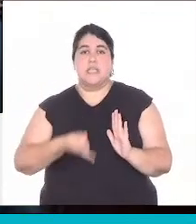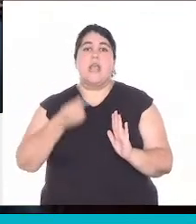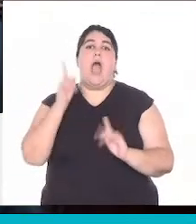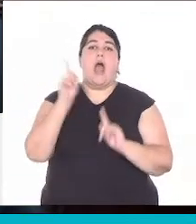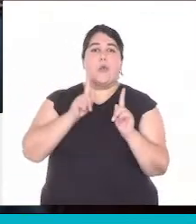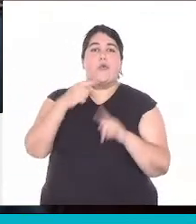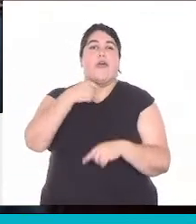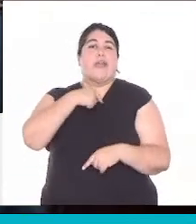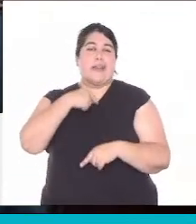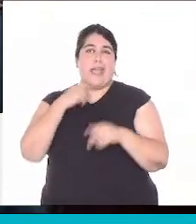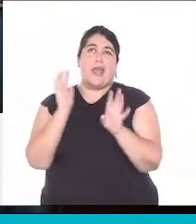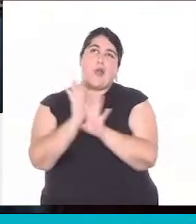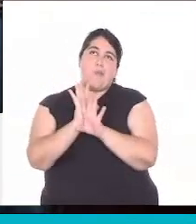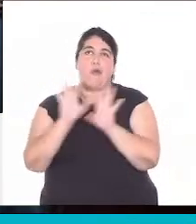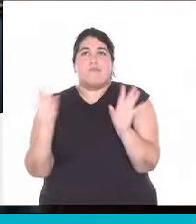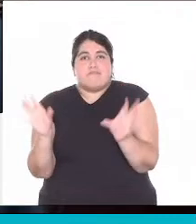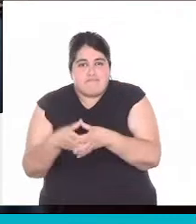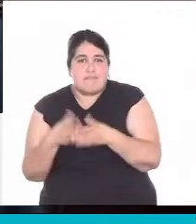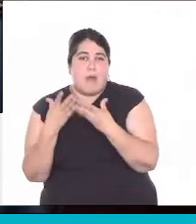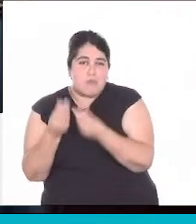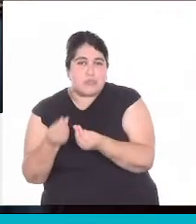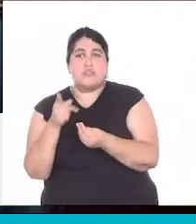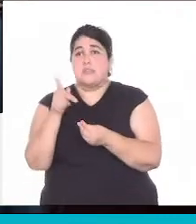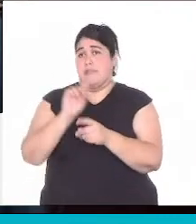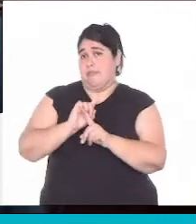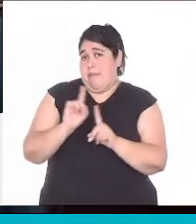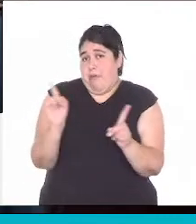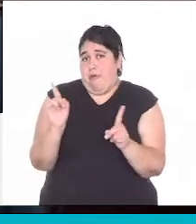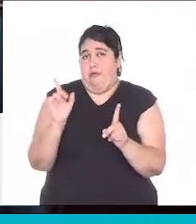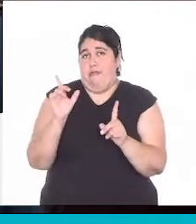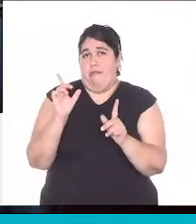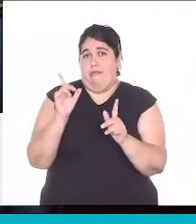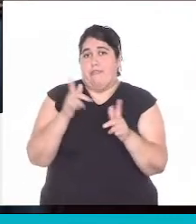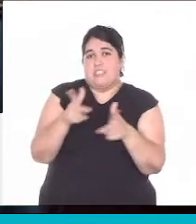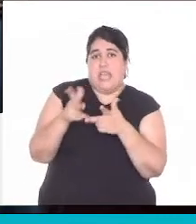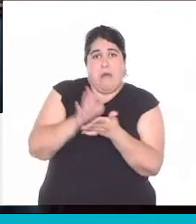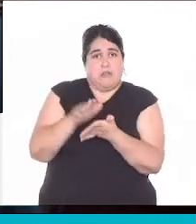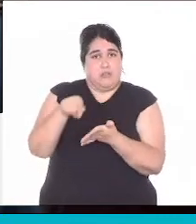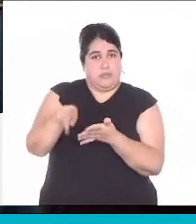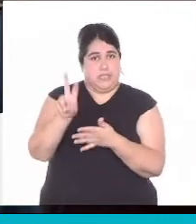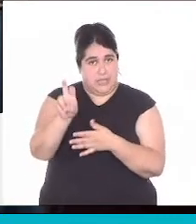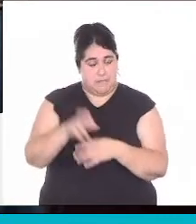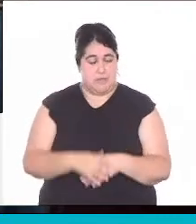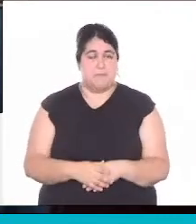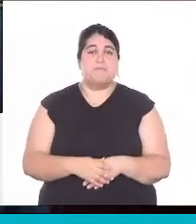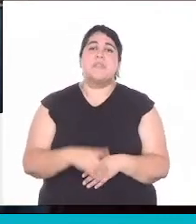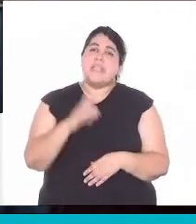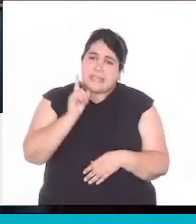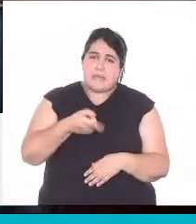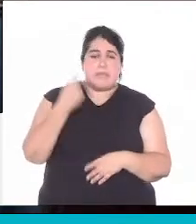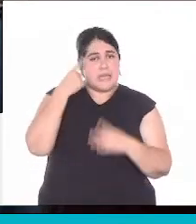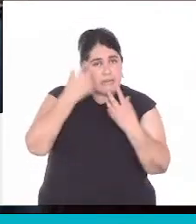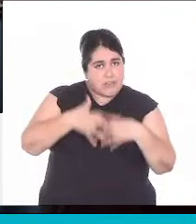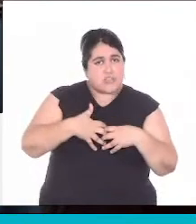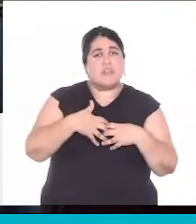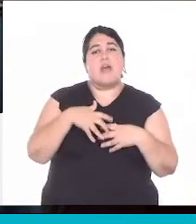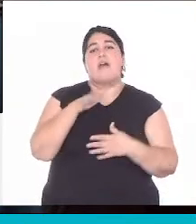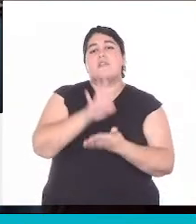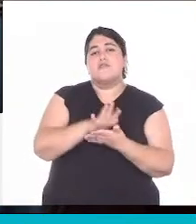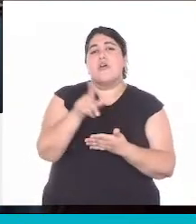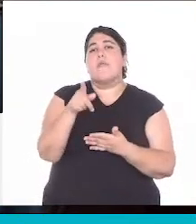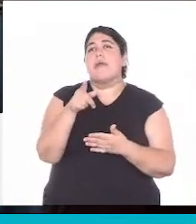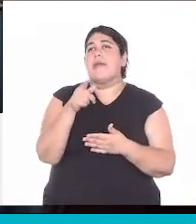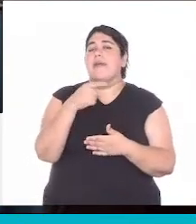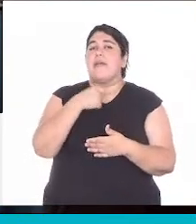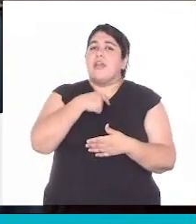la acompañaron, y tampoco se habla de eso. Y también habría que hacer una autocrítica para quienes no quisieron integrar, tendrían